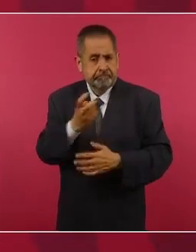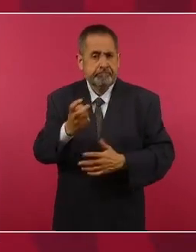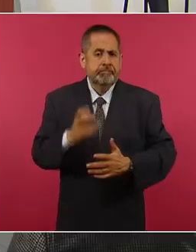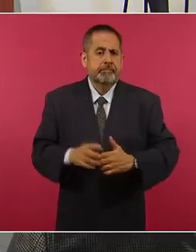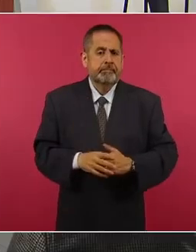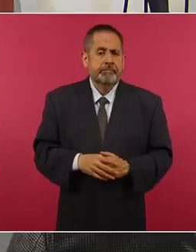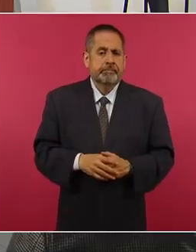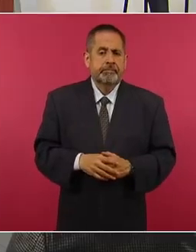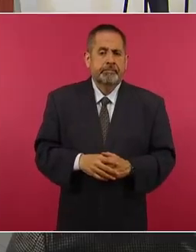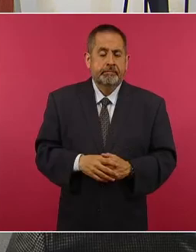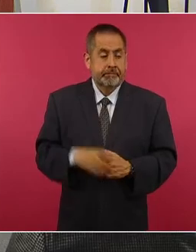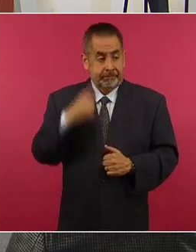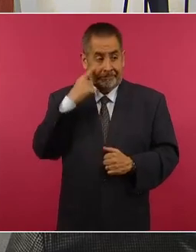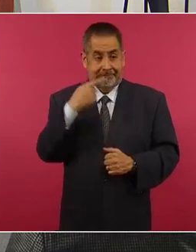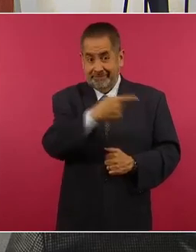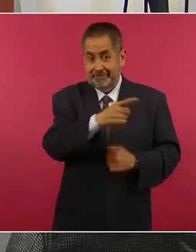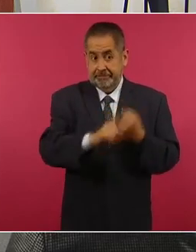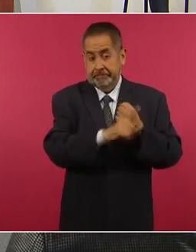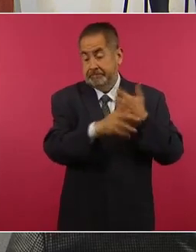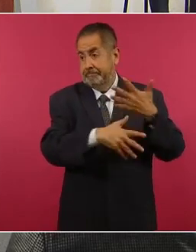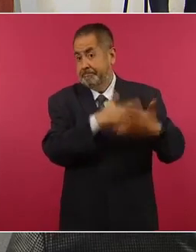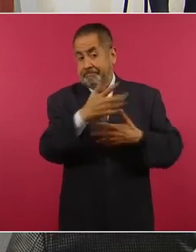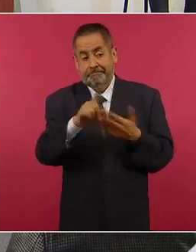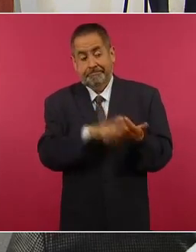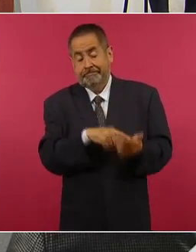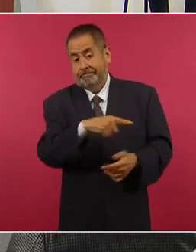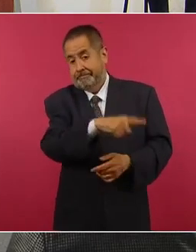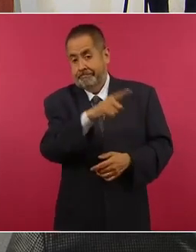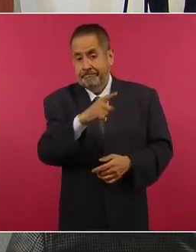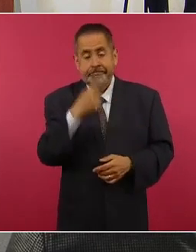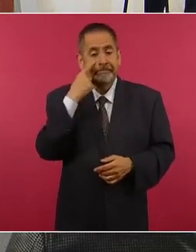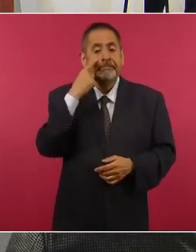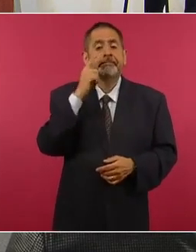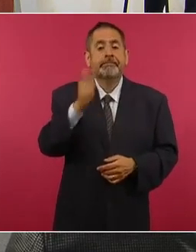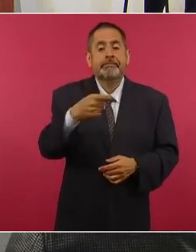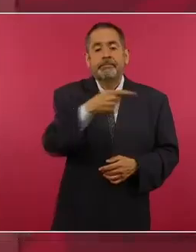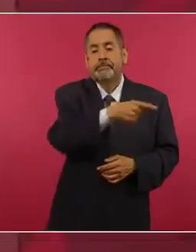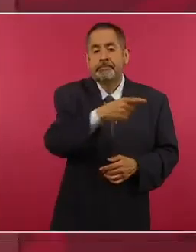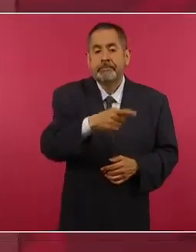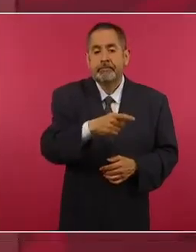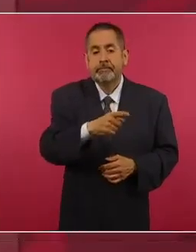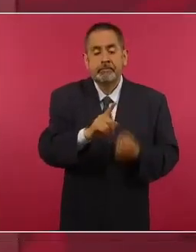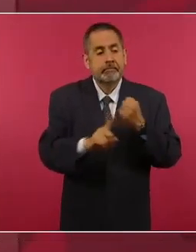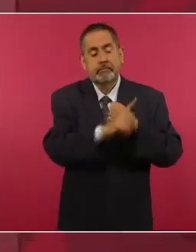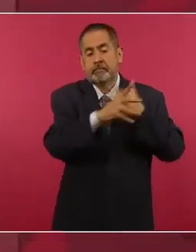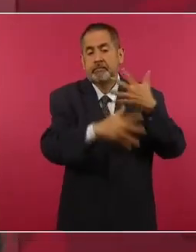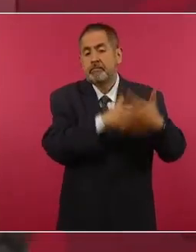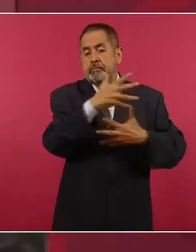Miren el lío que se metieron los que desataron la guerra